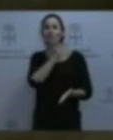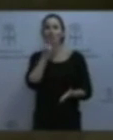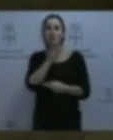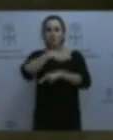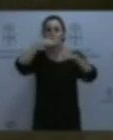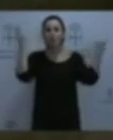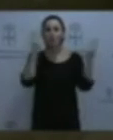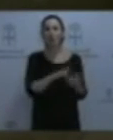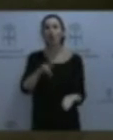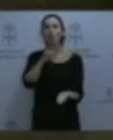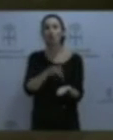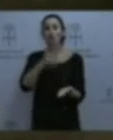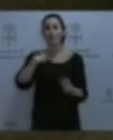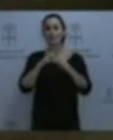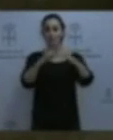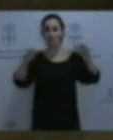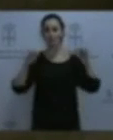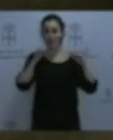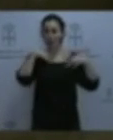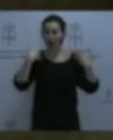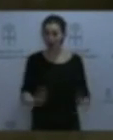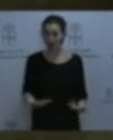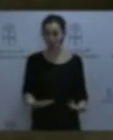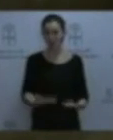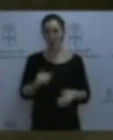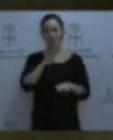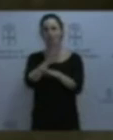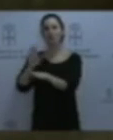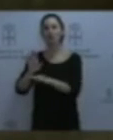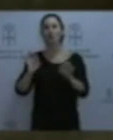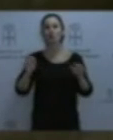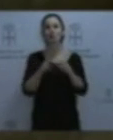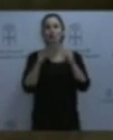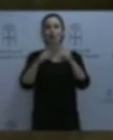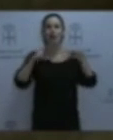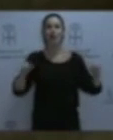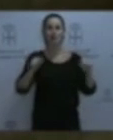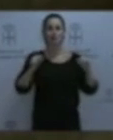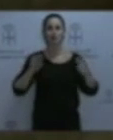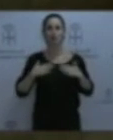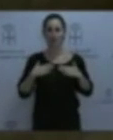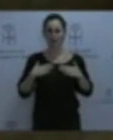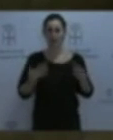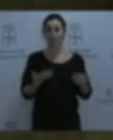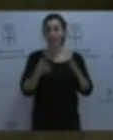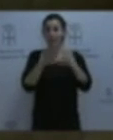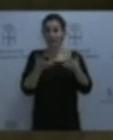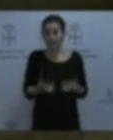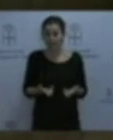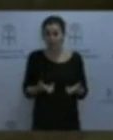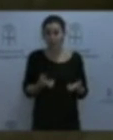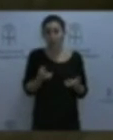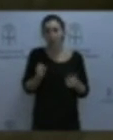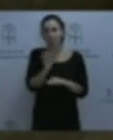en este pleno donde nos encontramos los representantes de toda la sociedad asturiana. Que este tipo de textos